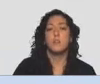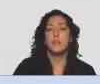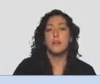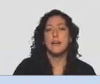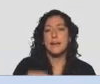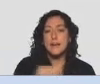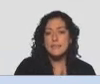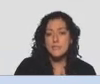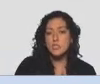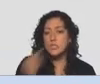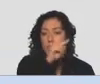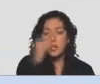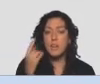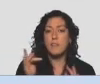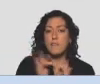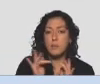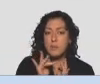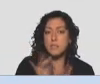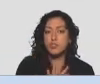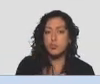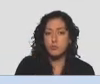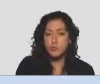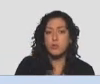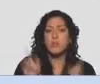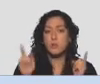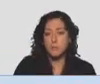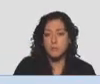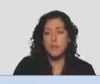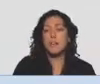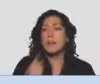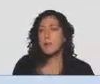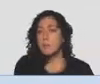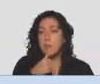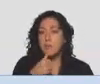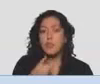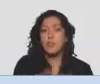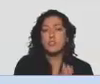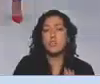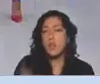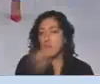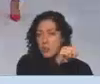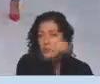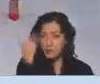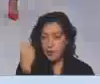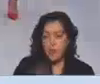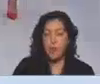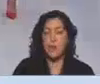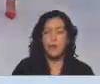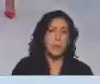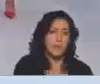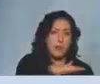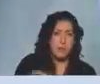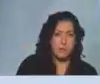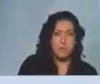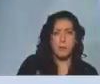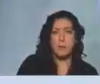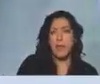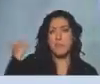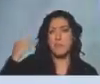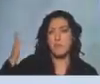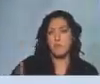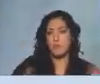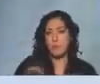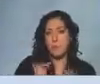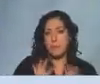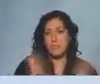de Soluciones Informáticas y Diccionario Nacional de Medicamentos. Había una polémica porque en la pandemia, viste que uno no podía